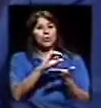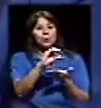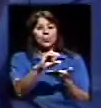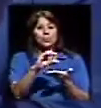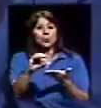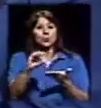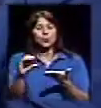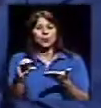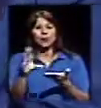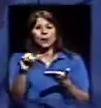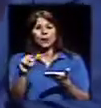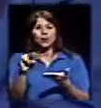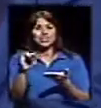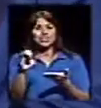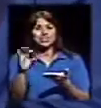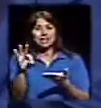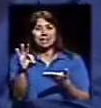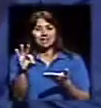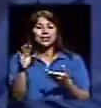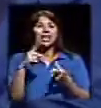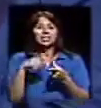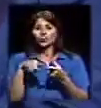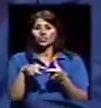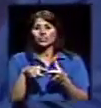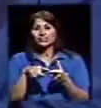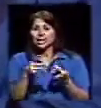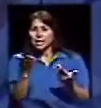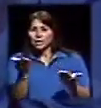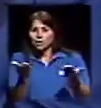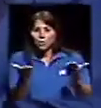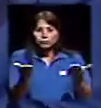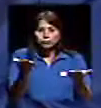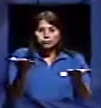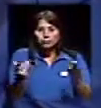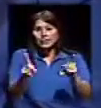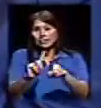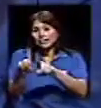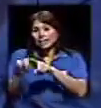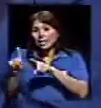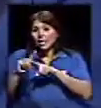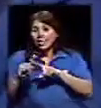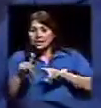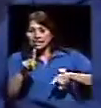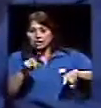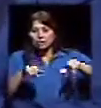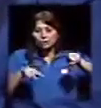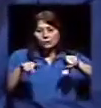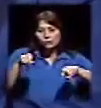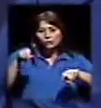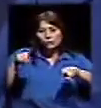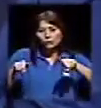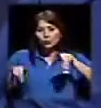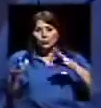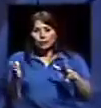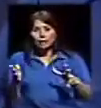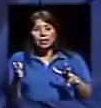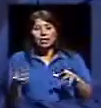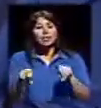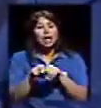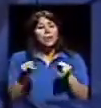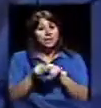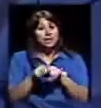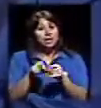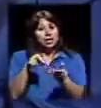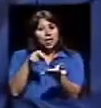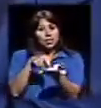CONICIT. Entonces, ahí hay una serie de movimientos, ¿verdad?, en el presupuesto. Decrece también la